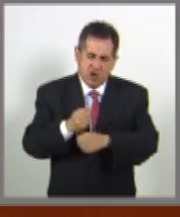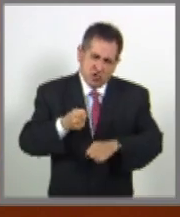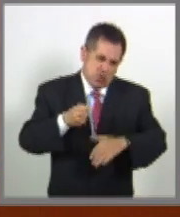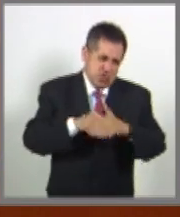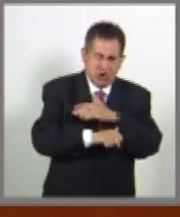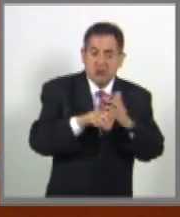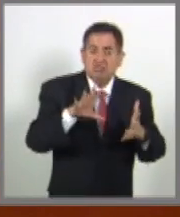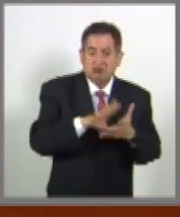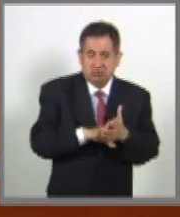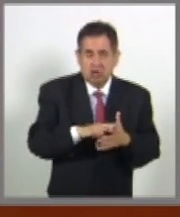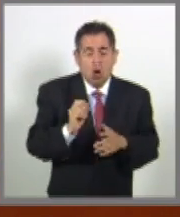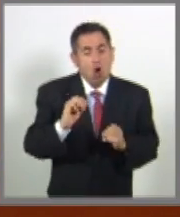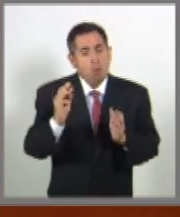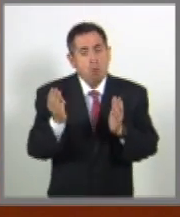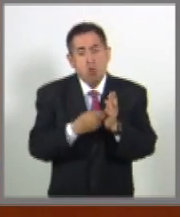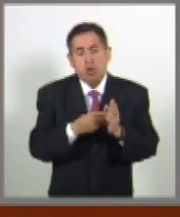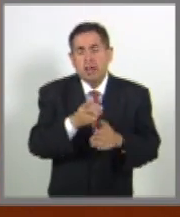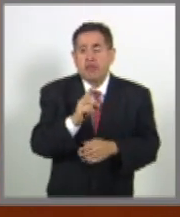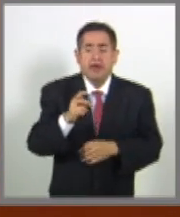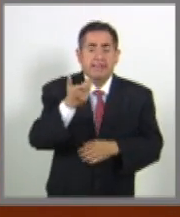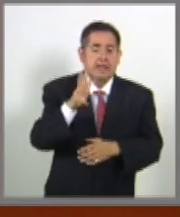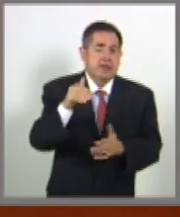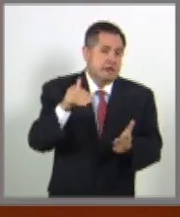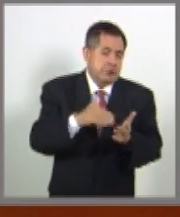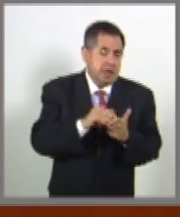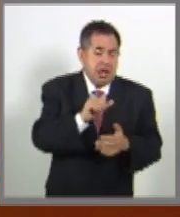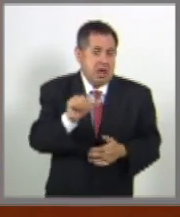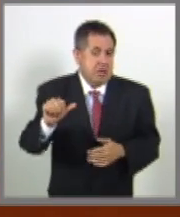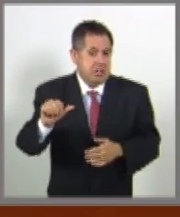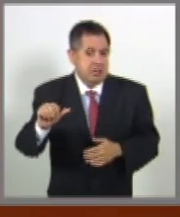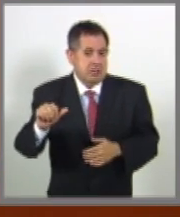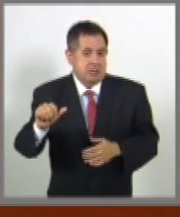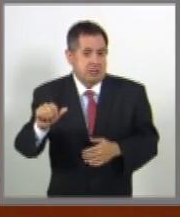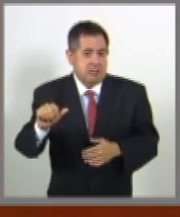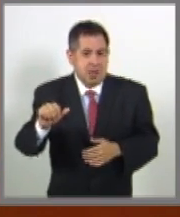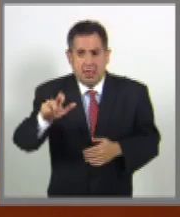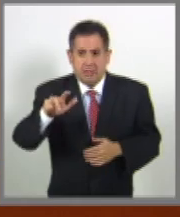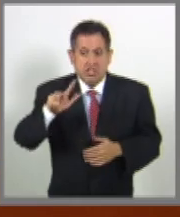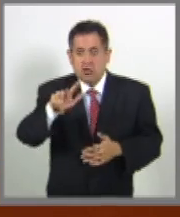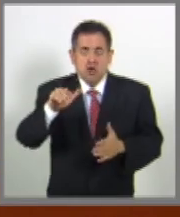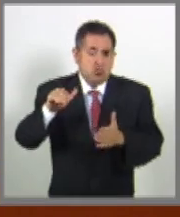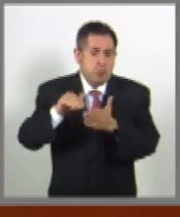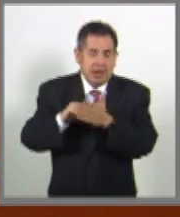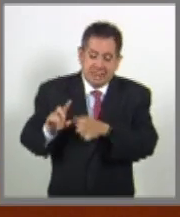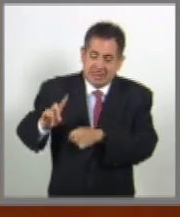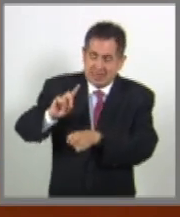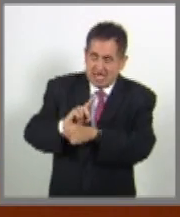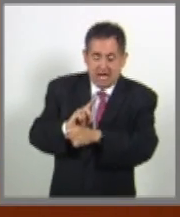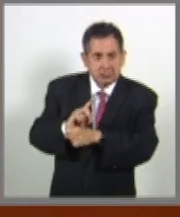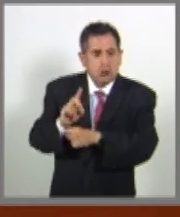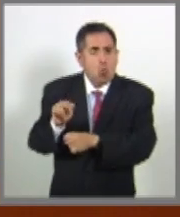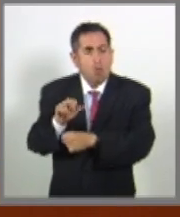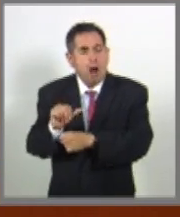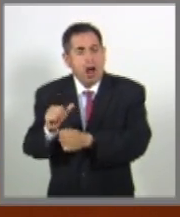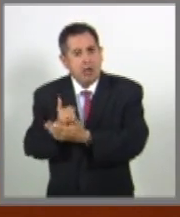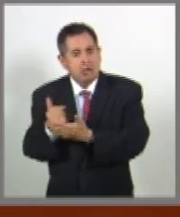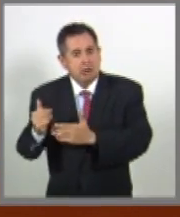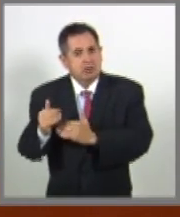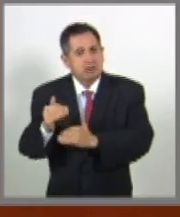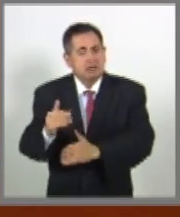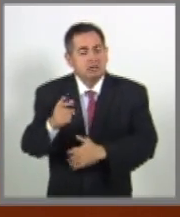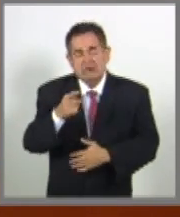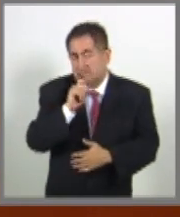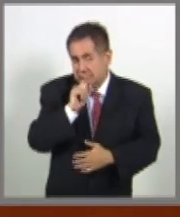prisión y multa de 10.000 a 18.000 días de salario mínimo vigente, como